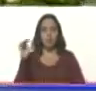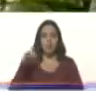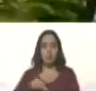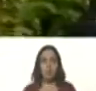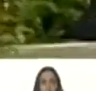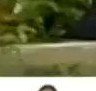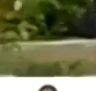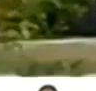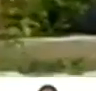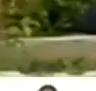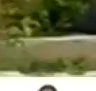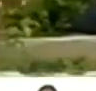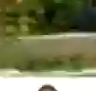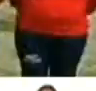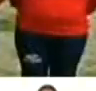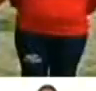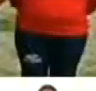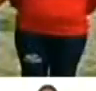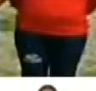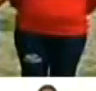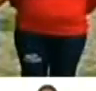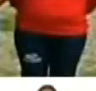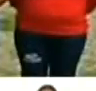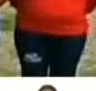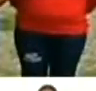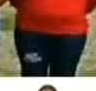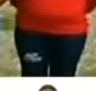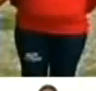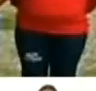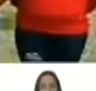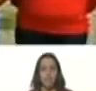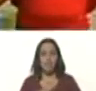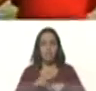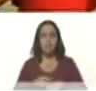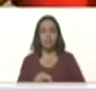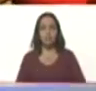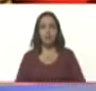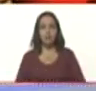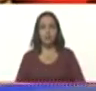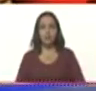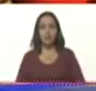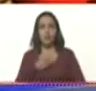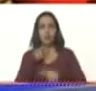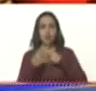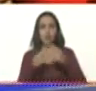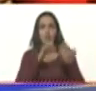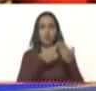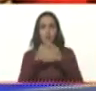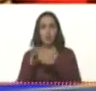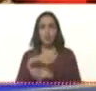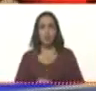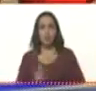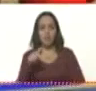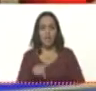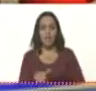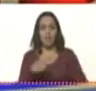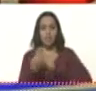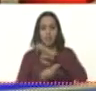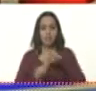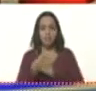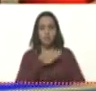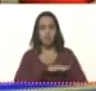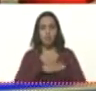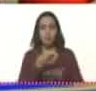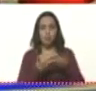los coordinadores de la gran misión Negra Hipólita, el alcalde, los voceros y voceras de la comunidad. Esta base de misiones que hoy abrimos